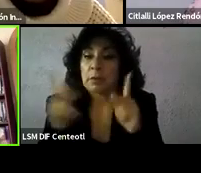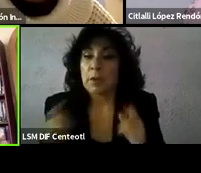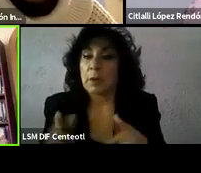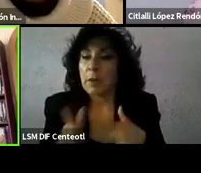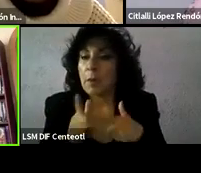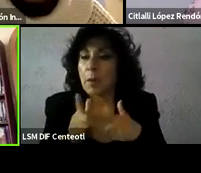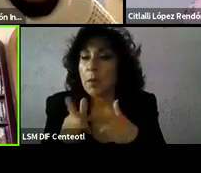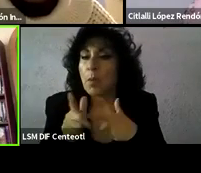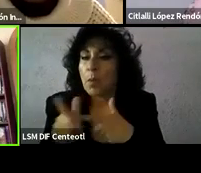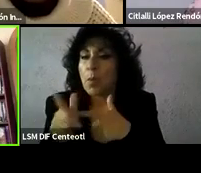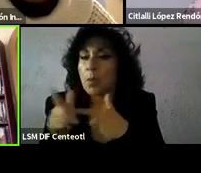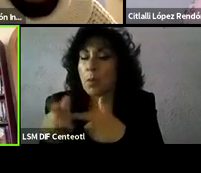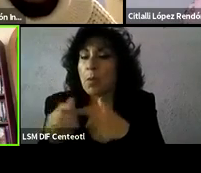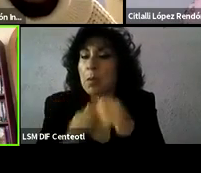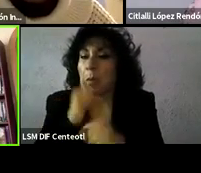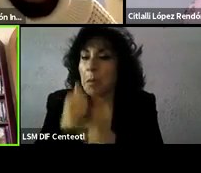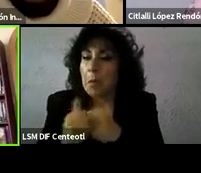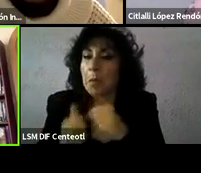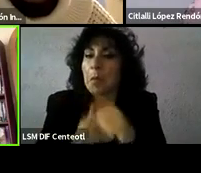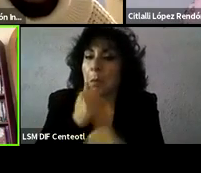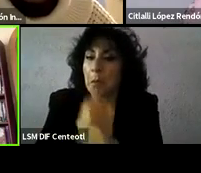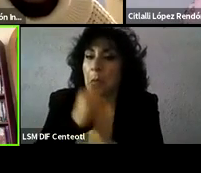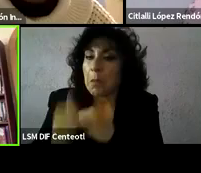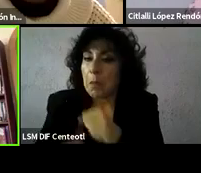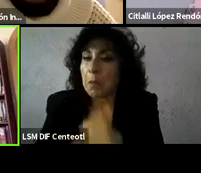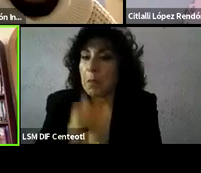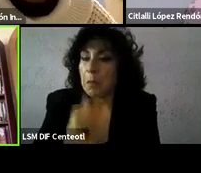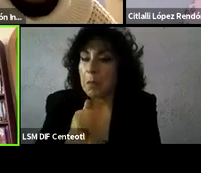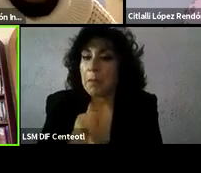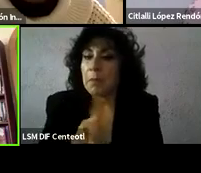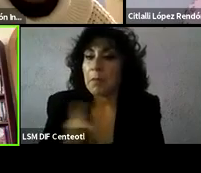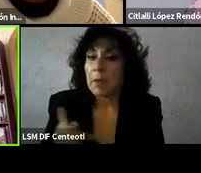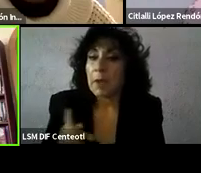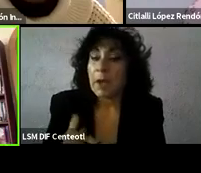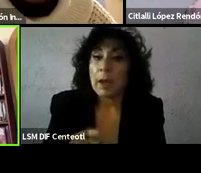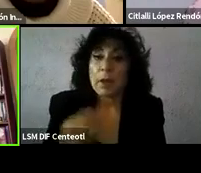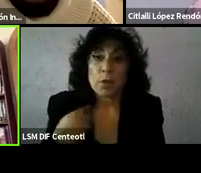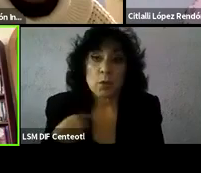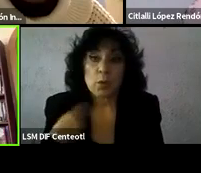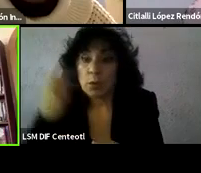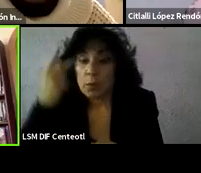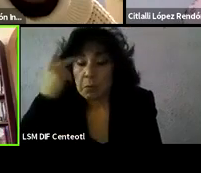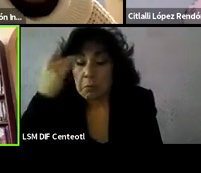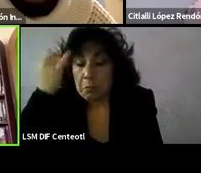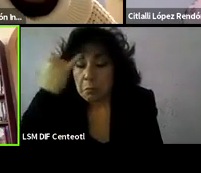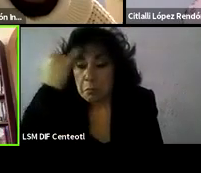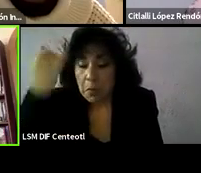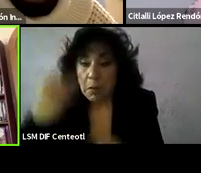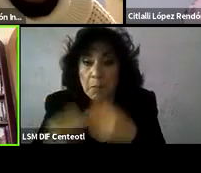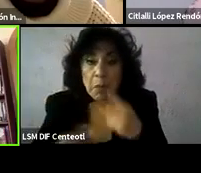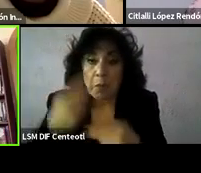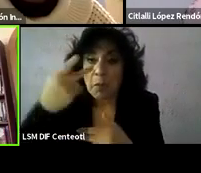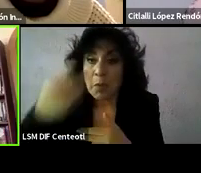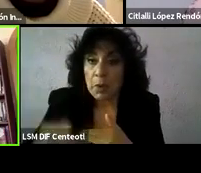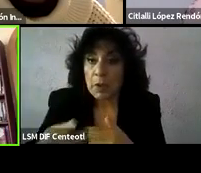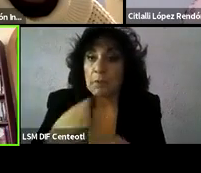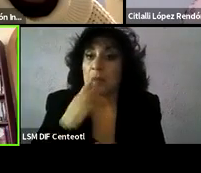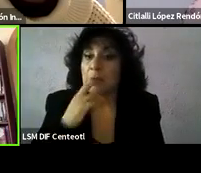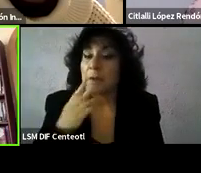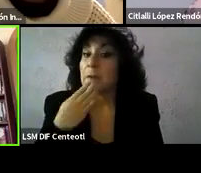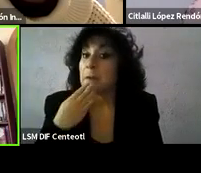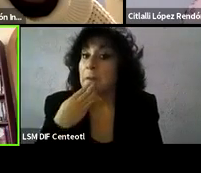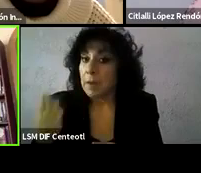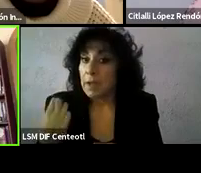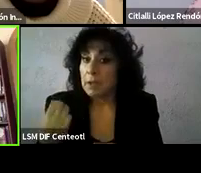lo que por lo menos nosotros estamos proponiendo y empieza a dar resultado? Es que se inicie el ciclo escolar haciendo un